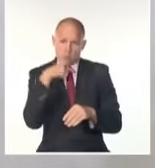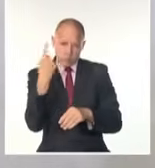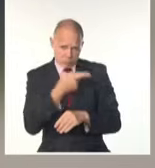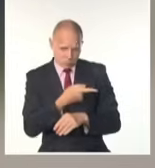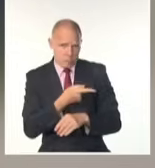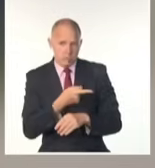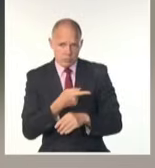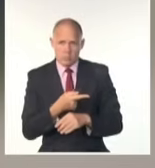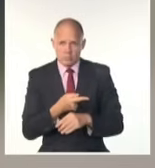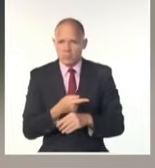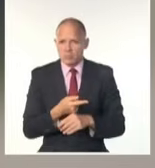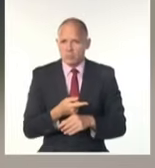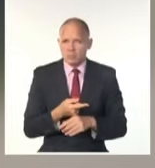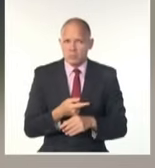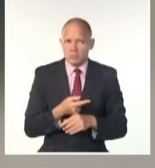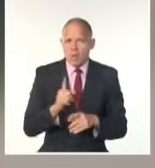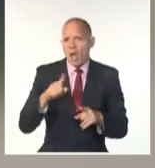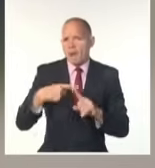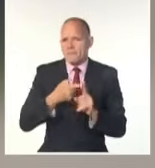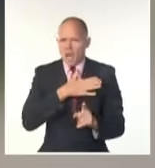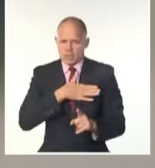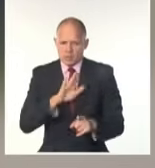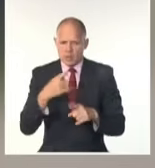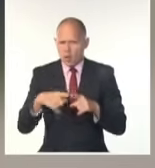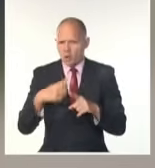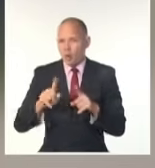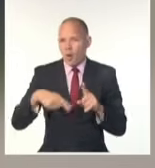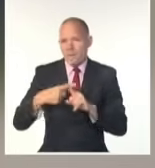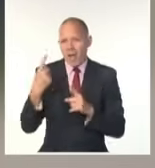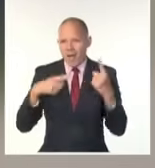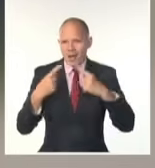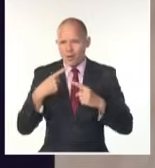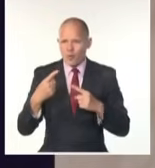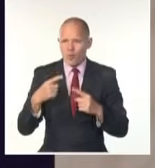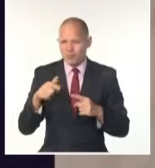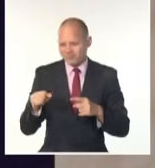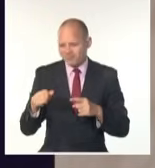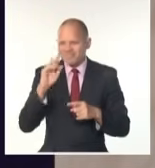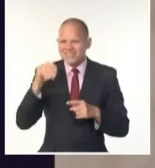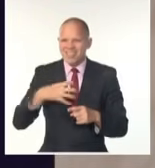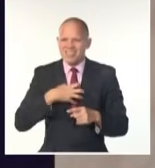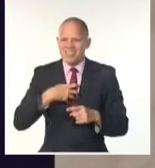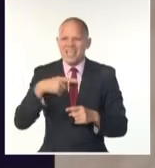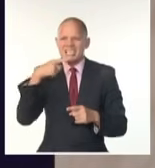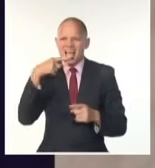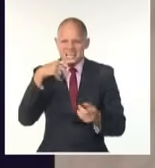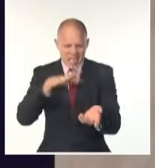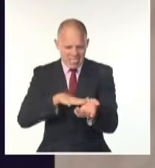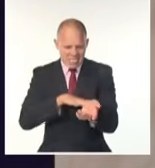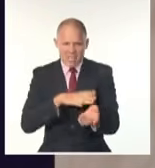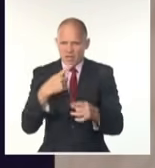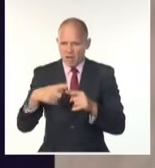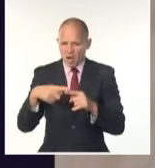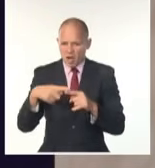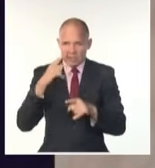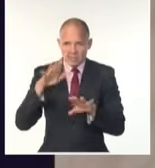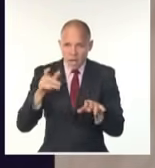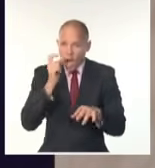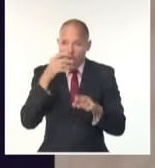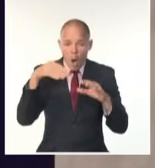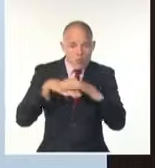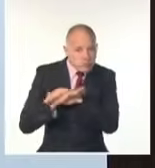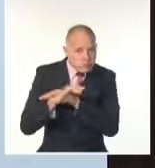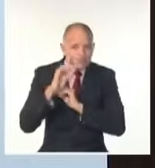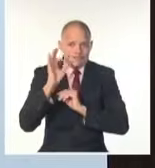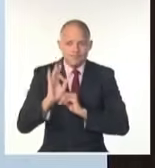identificativos y prendas maculadas en sangre que se encontraban en otro domicilio, donde el imputado principal, en este caso el que había privado